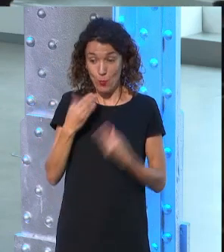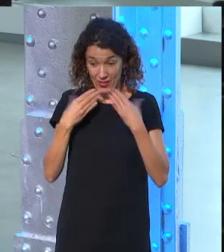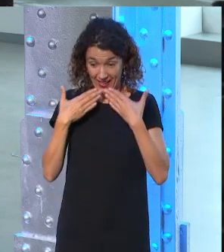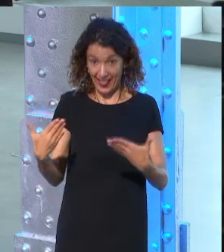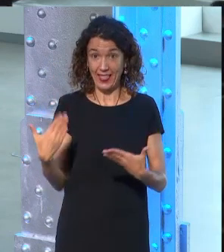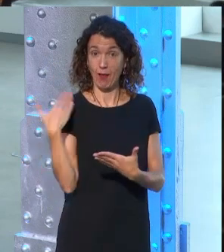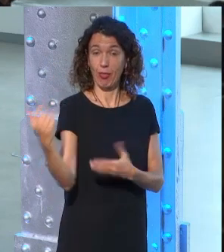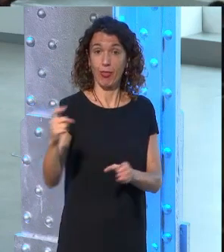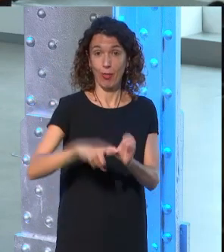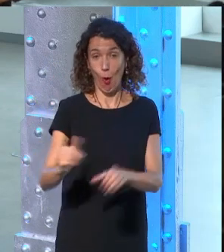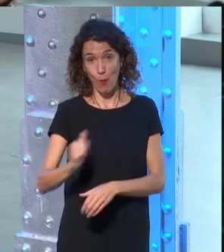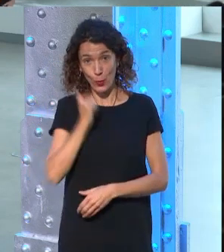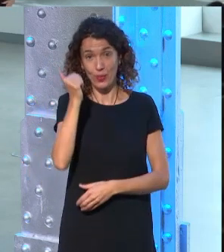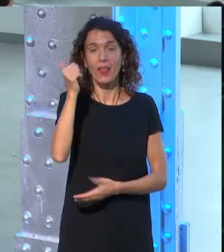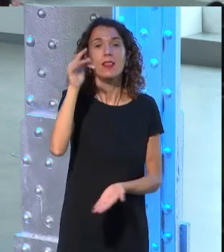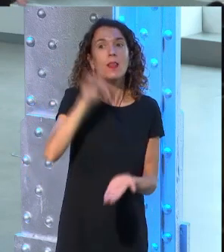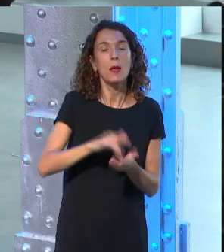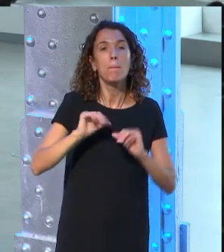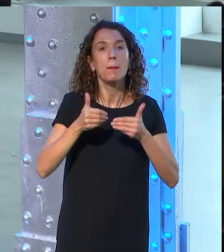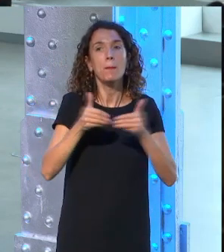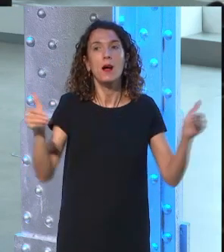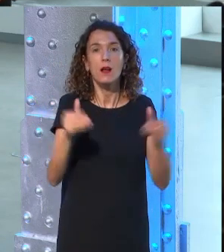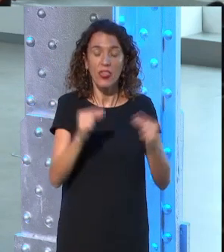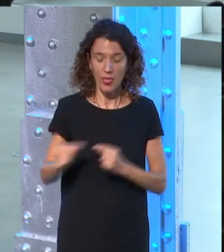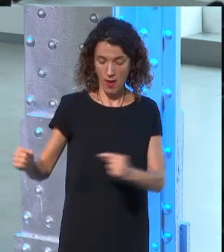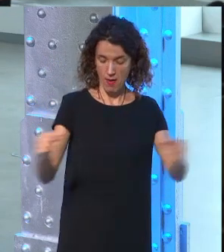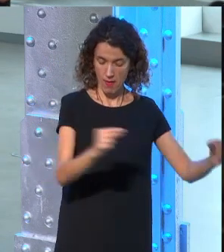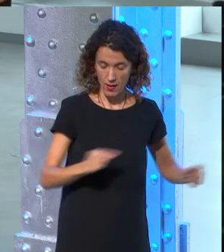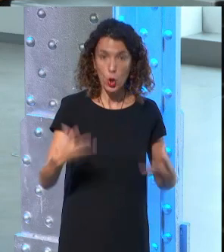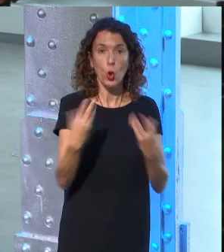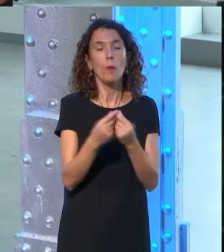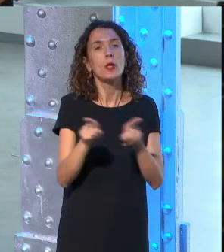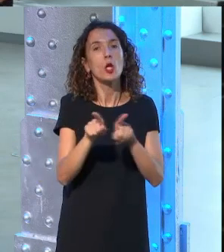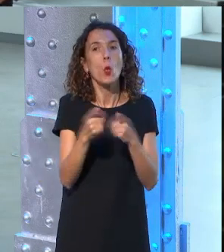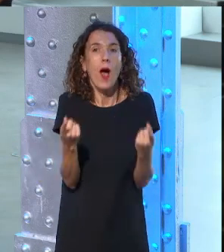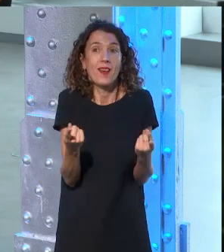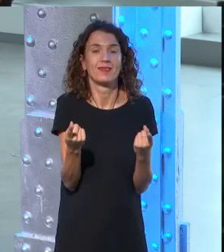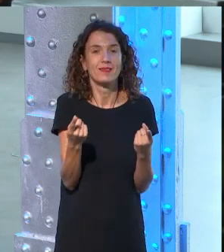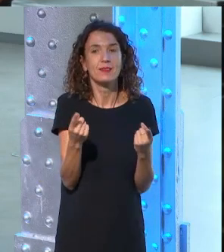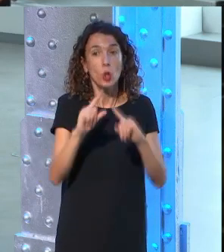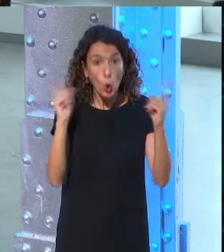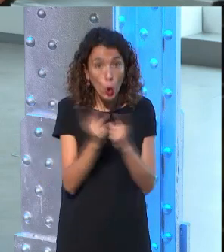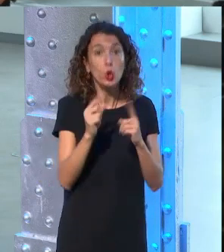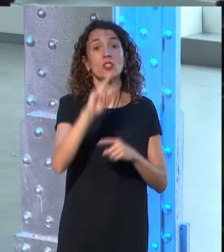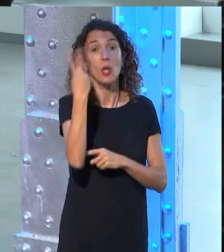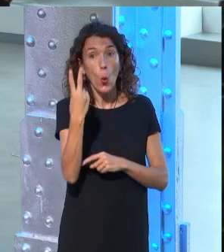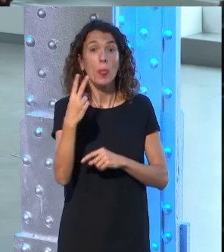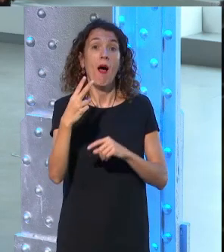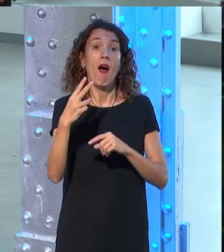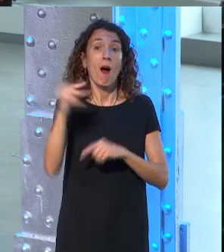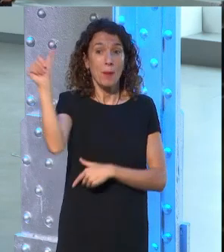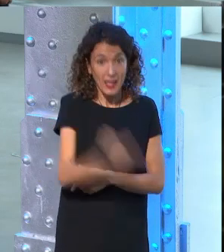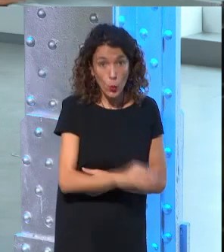las gracias por esta oportunidad y por haber iniciado esta mesa de debate con el pequeño corto de lo que es la segunda película de Al Gore,